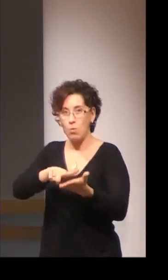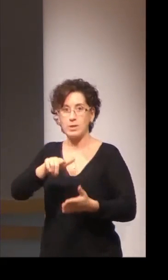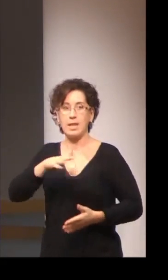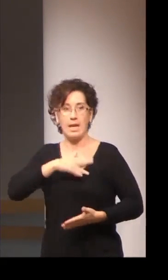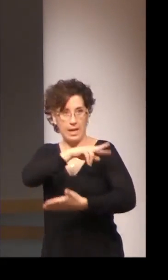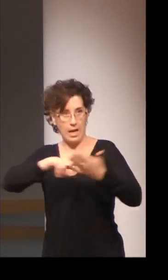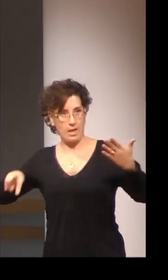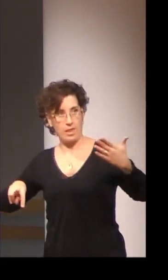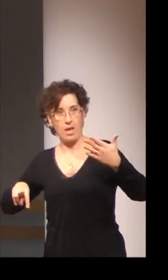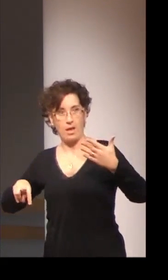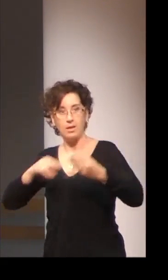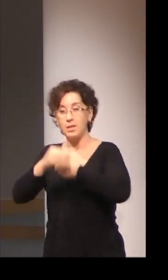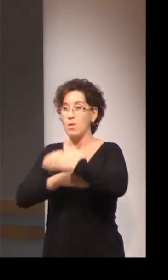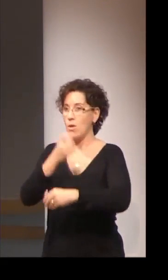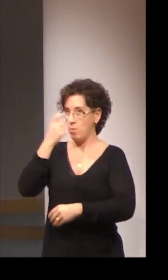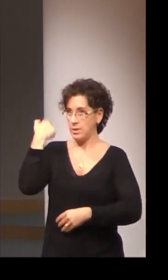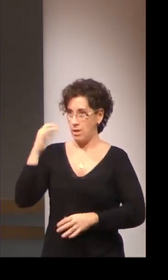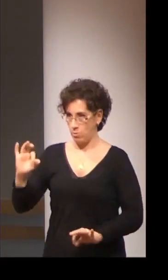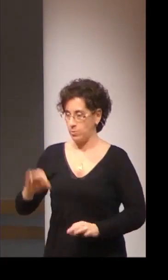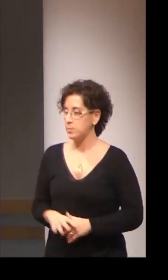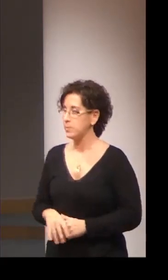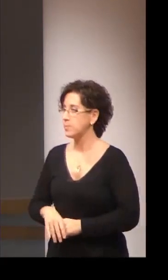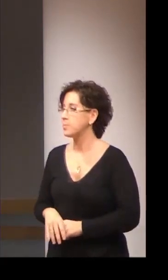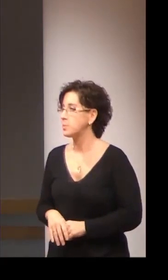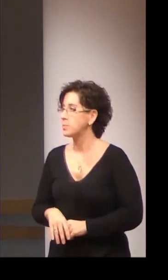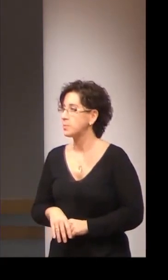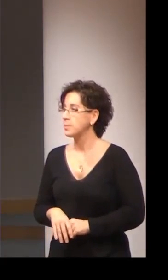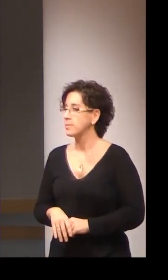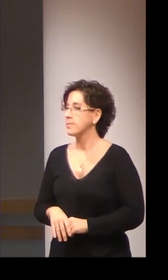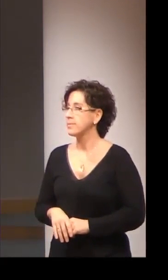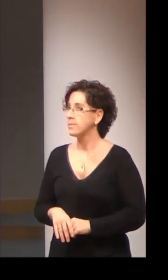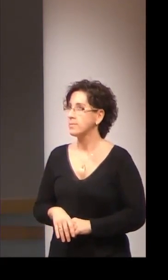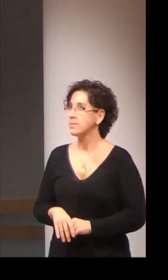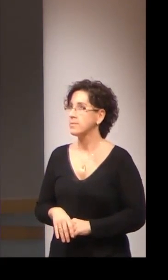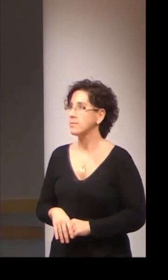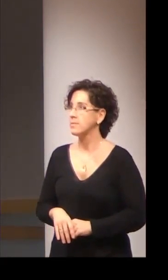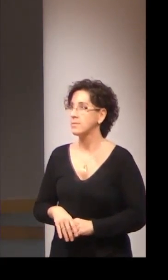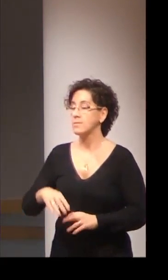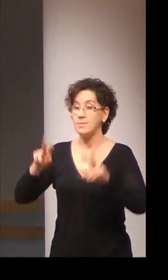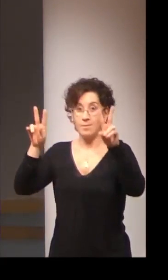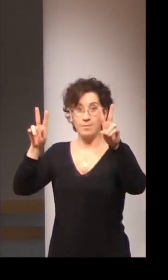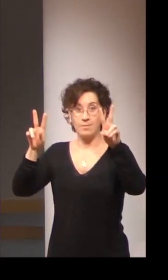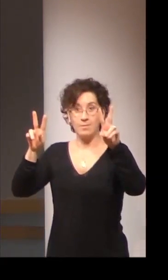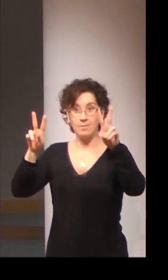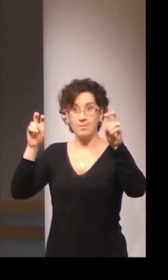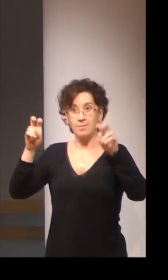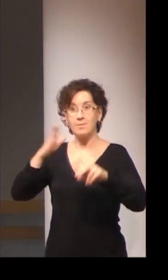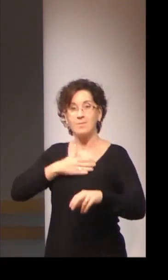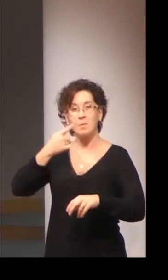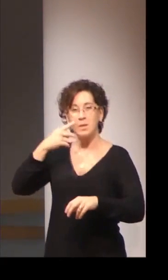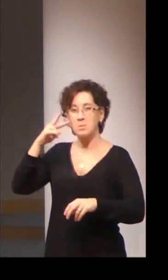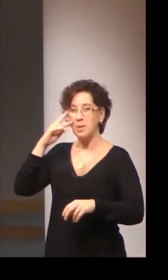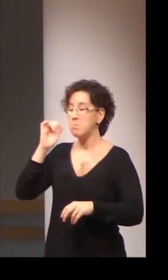se llevaron a cabo durante el curso pasado el tema de esta experiencia la verdad es que esto debe de verse muy